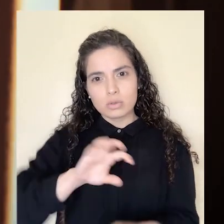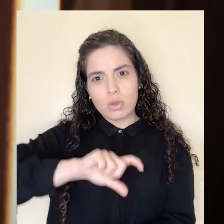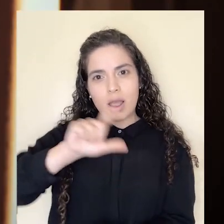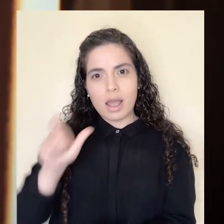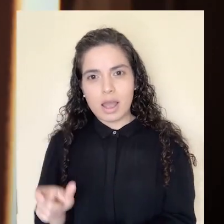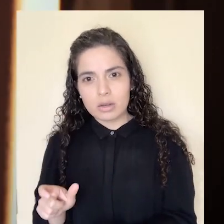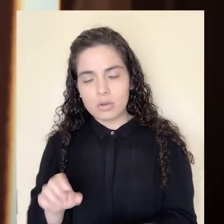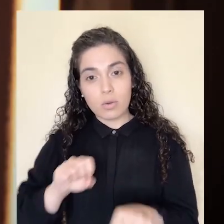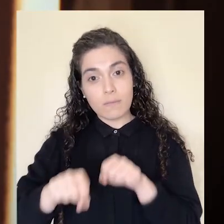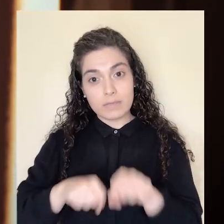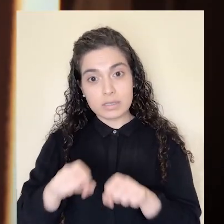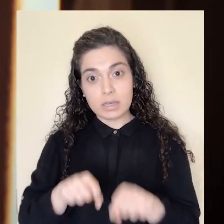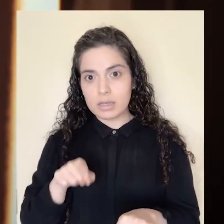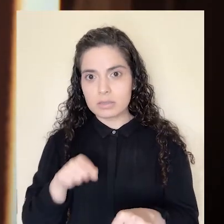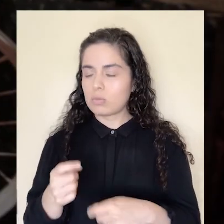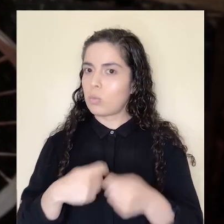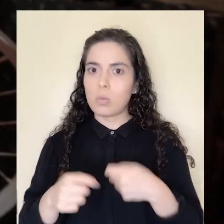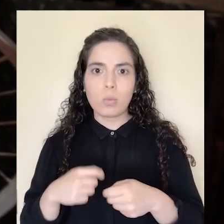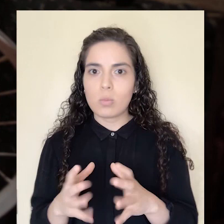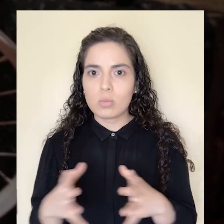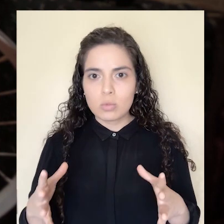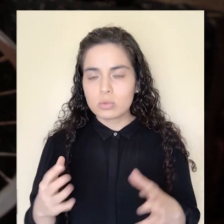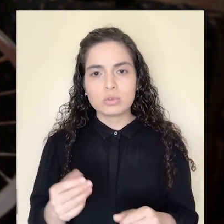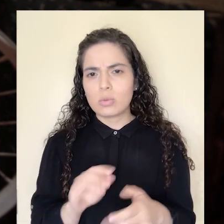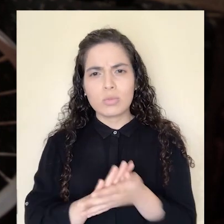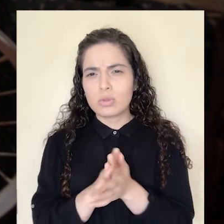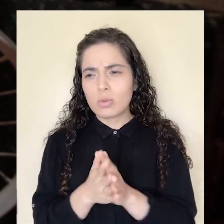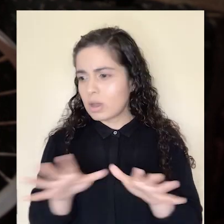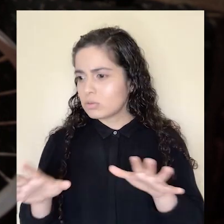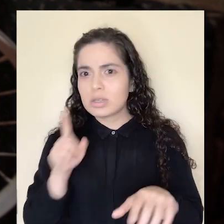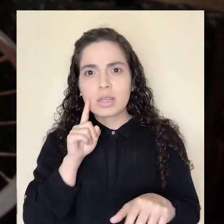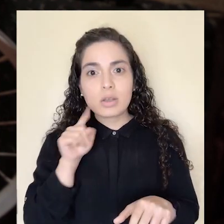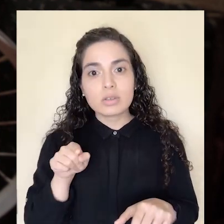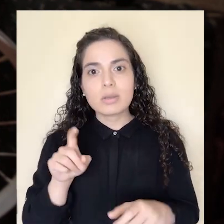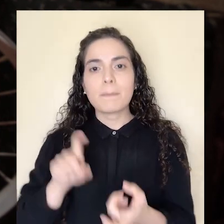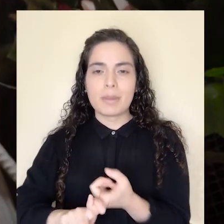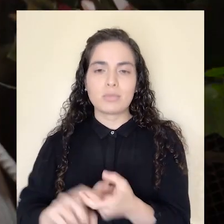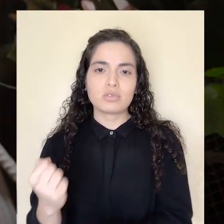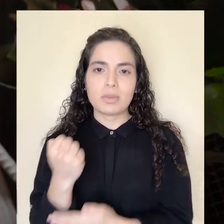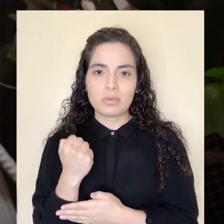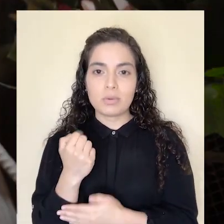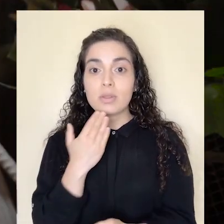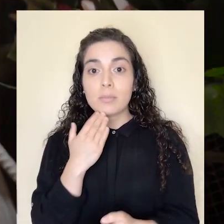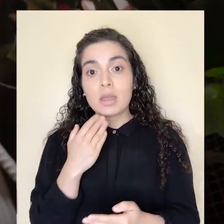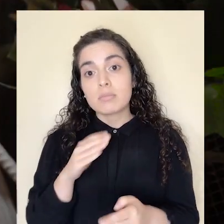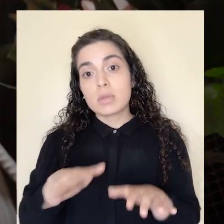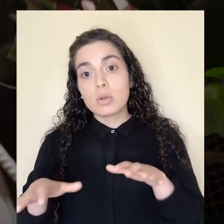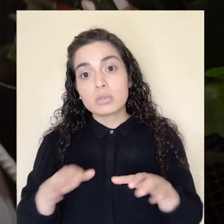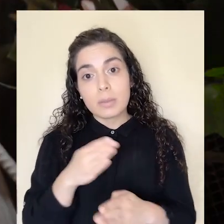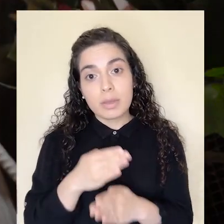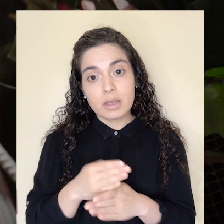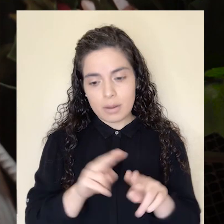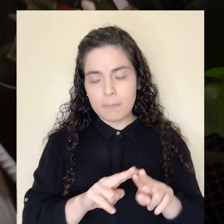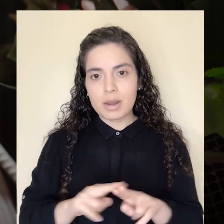arcos, bicicleta, que hemos vendido muchas, triciclos, todo lo que se puede ver acá. Eso es mi complemento, él, y cosas en madera, que